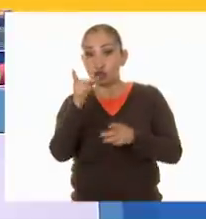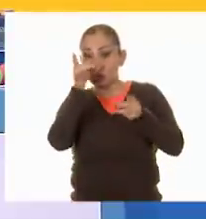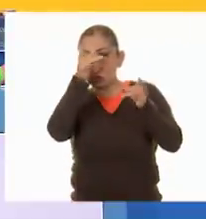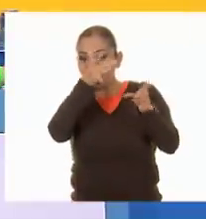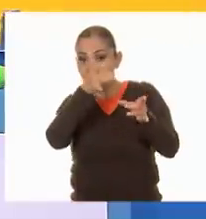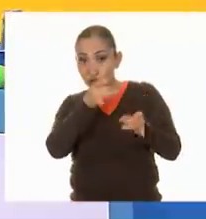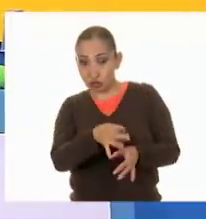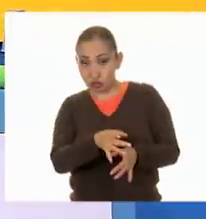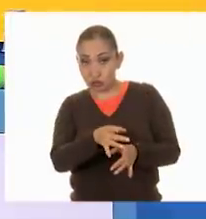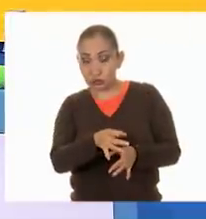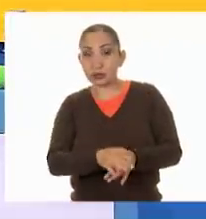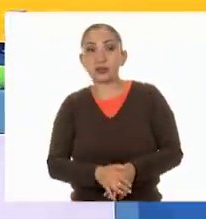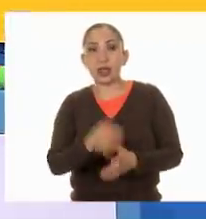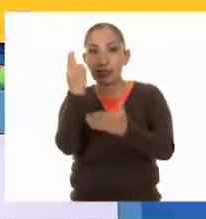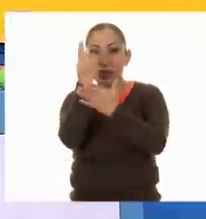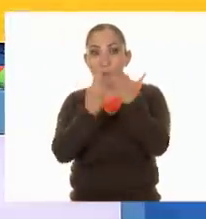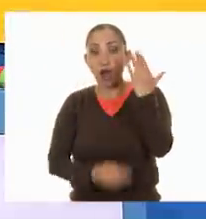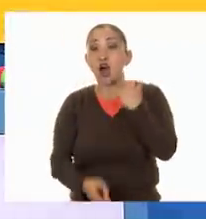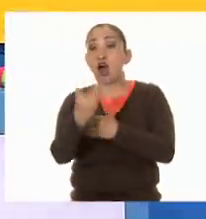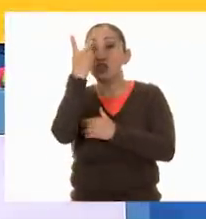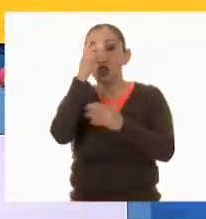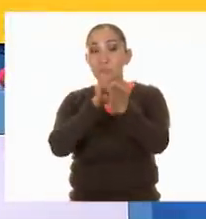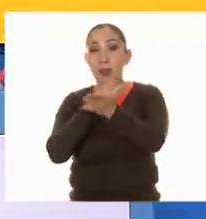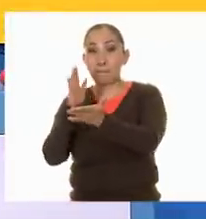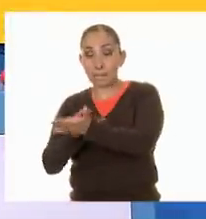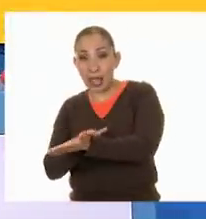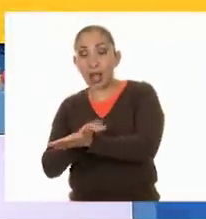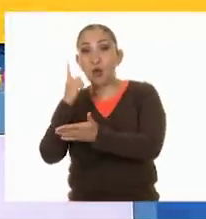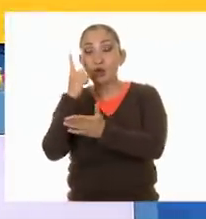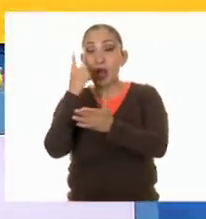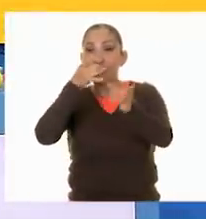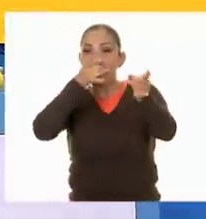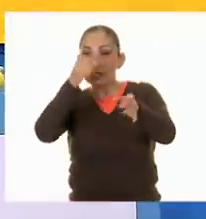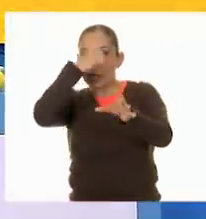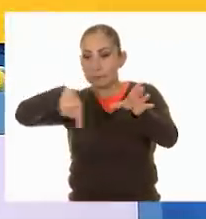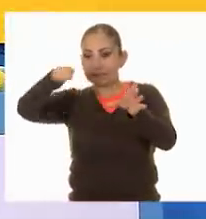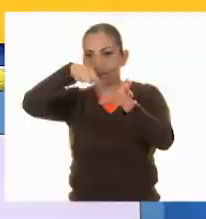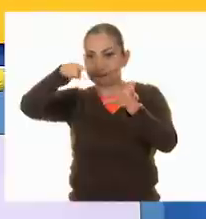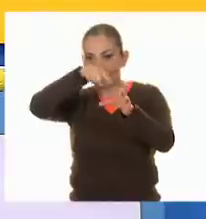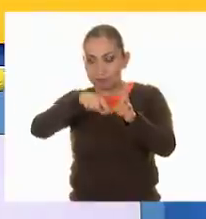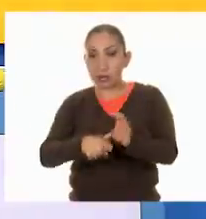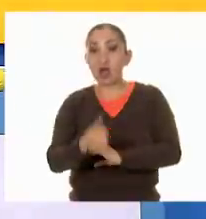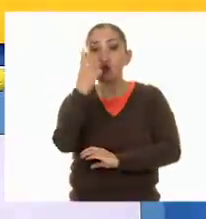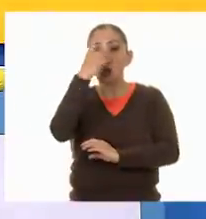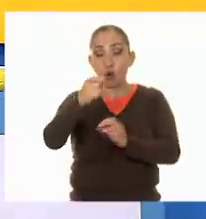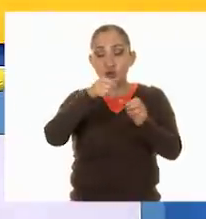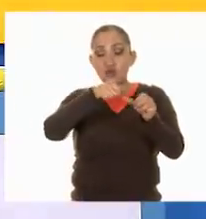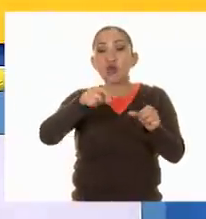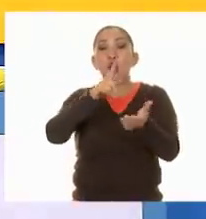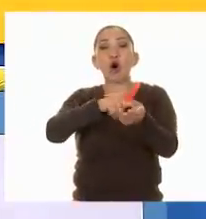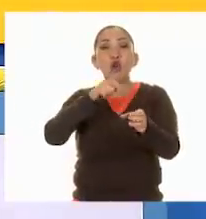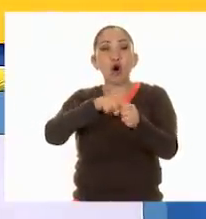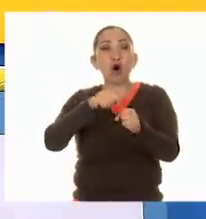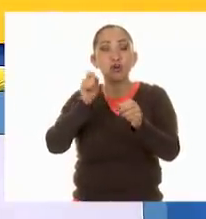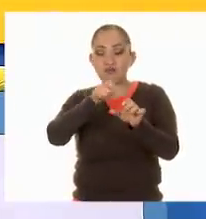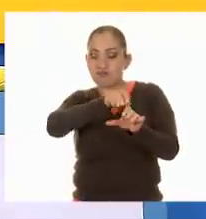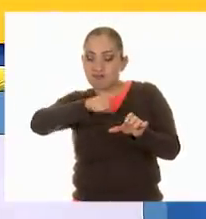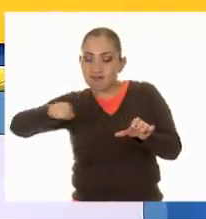Ajá. Dibujadas. 2 hojas de reuso con una flecha en espiral, como ajá, esa. Y un marcador o color. Como